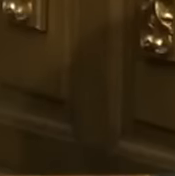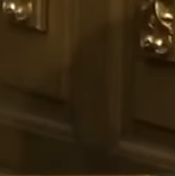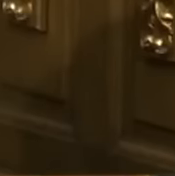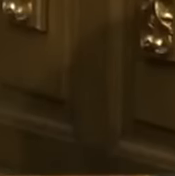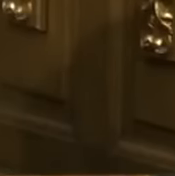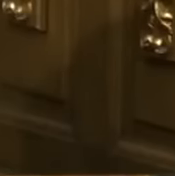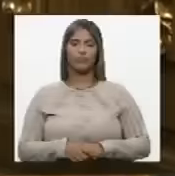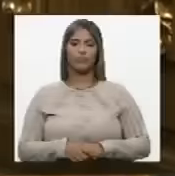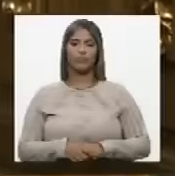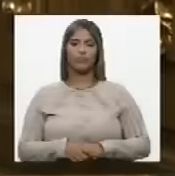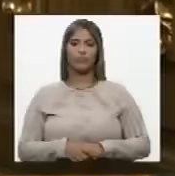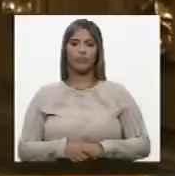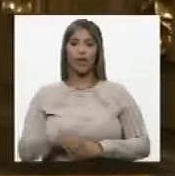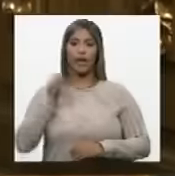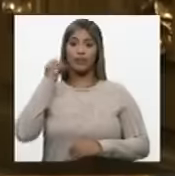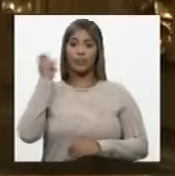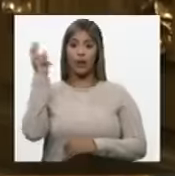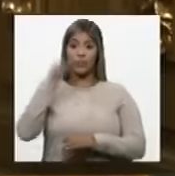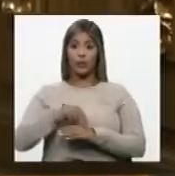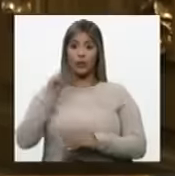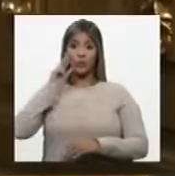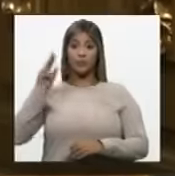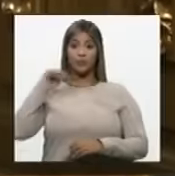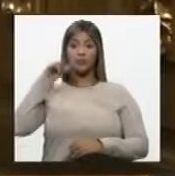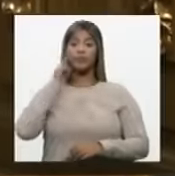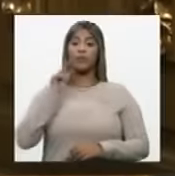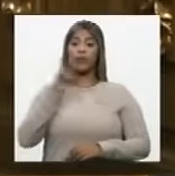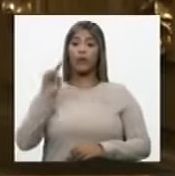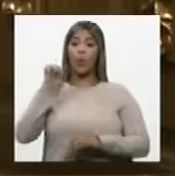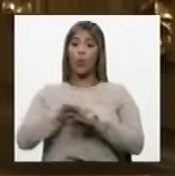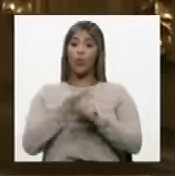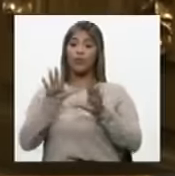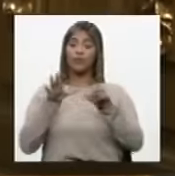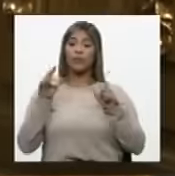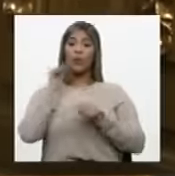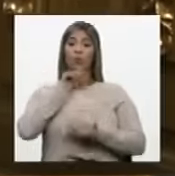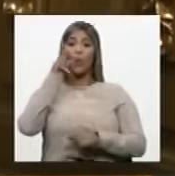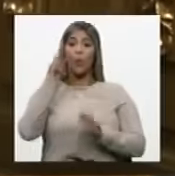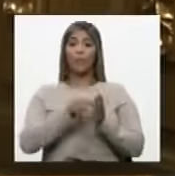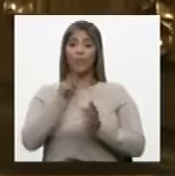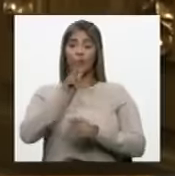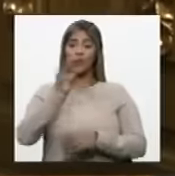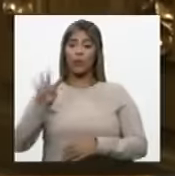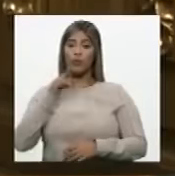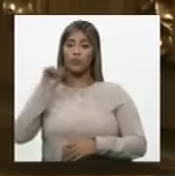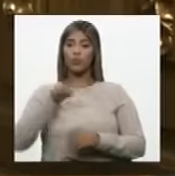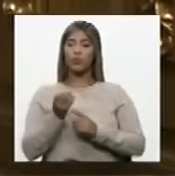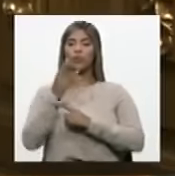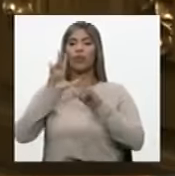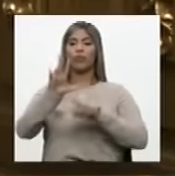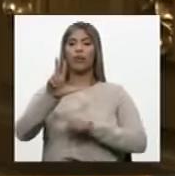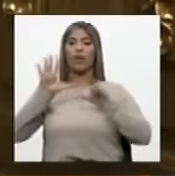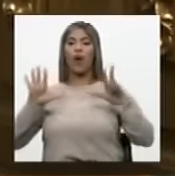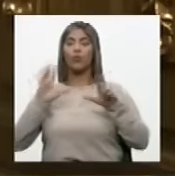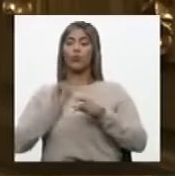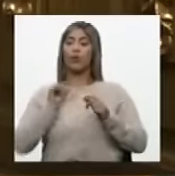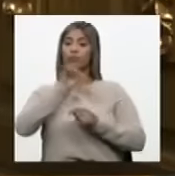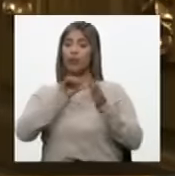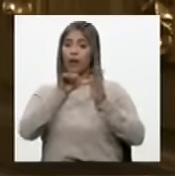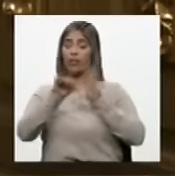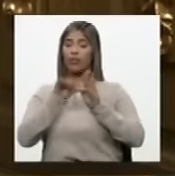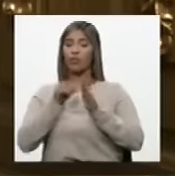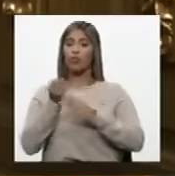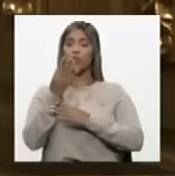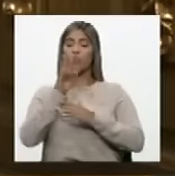de la República Bolivariana de Venezuela, jueves 17 de octubre de 2024, sesión ordinaria número 38, acta número 47.